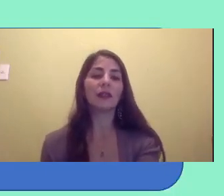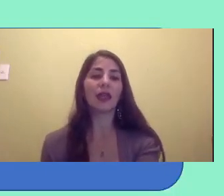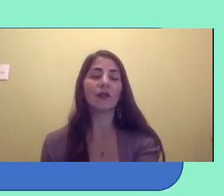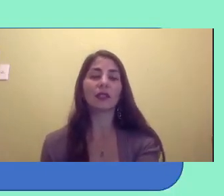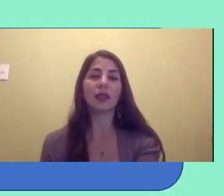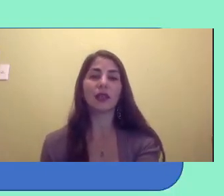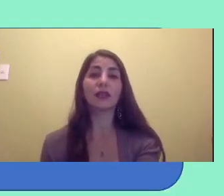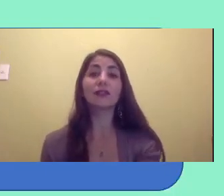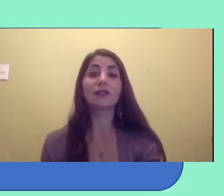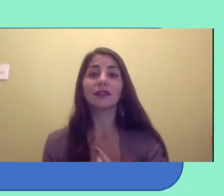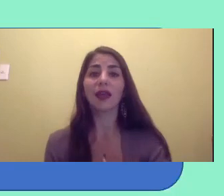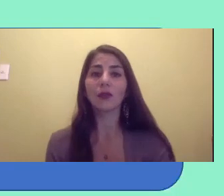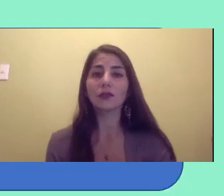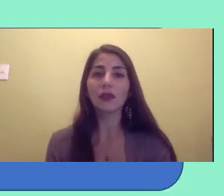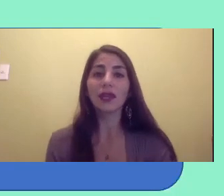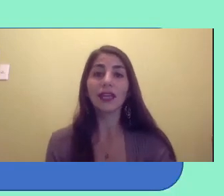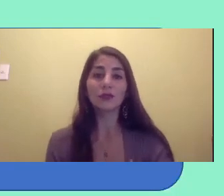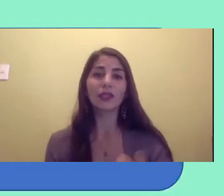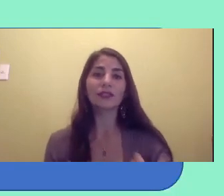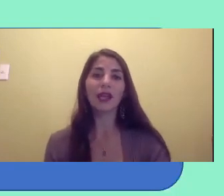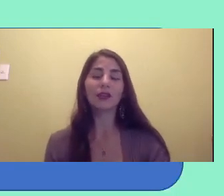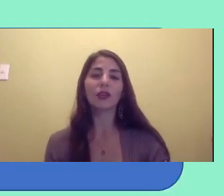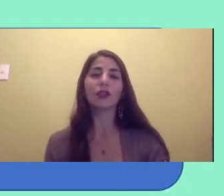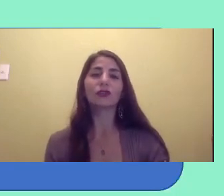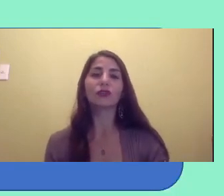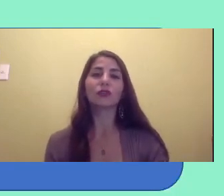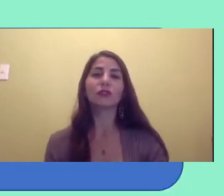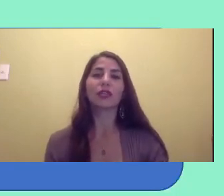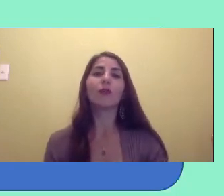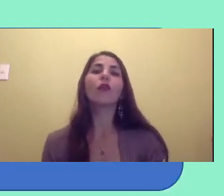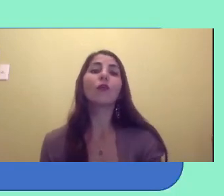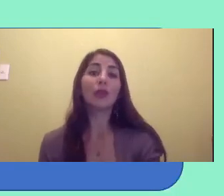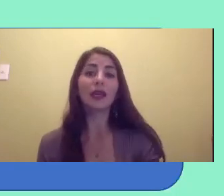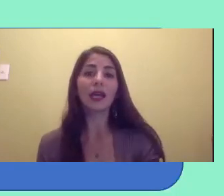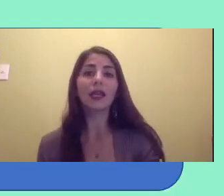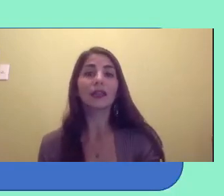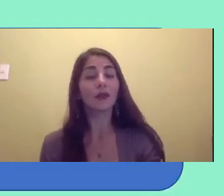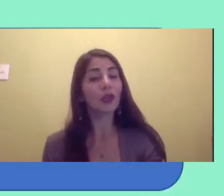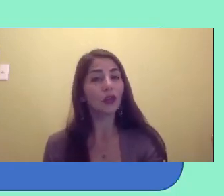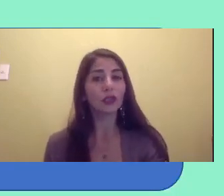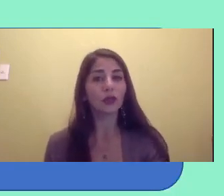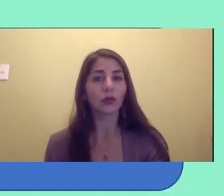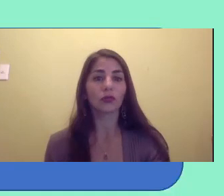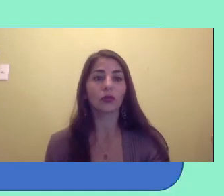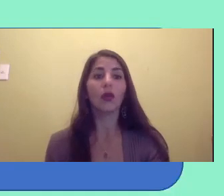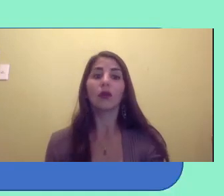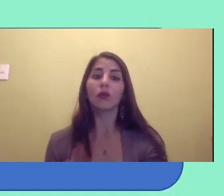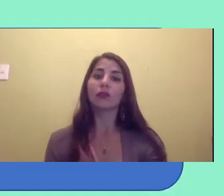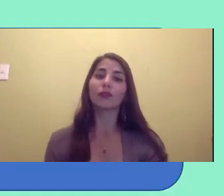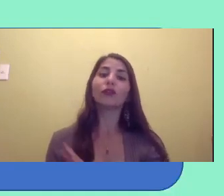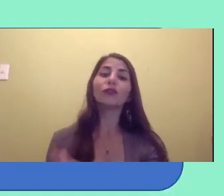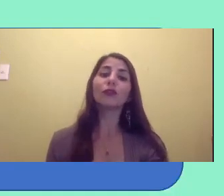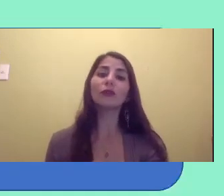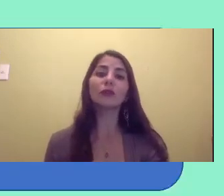la efectividad del mensaje. Necesitamos expresar lo que nosotros queremos comunicar también con nuestro rostro